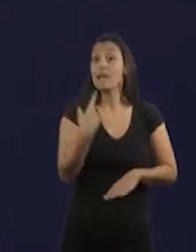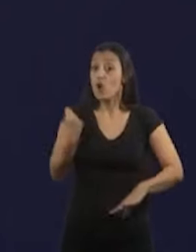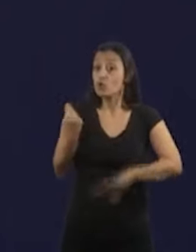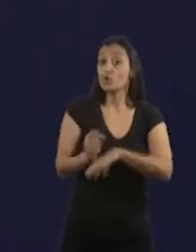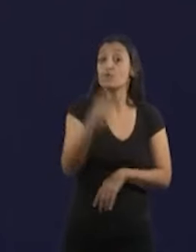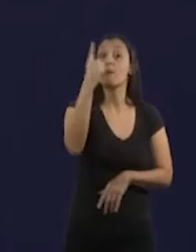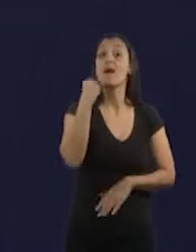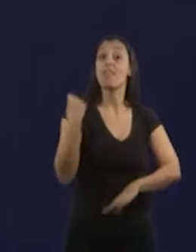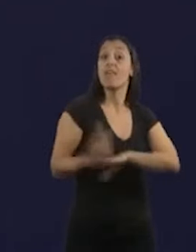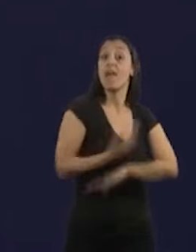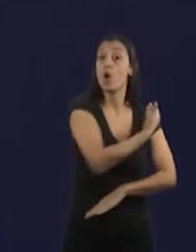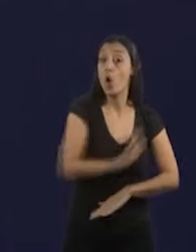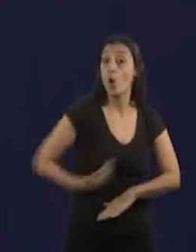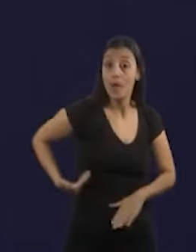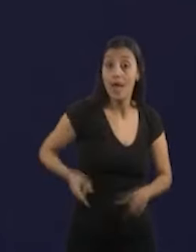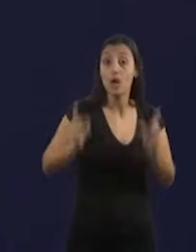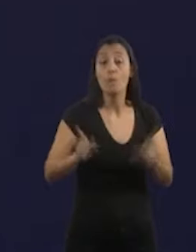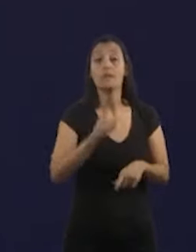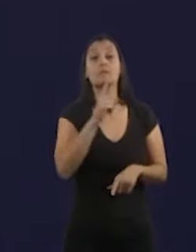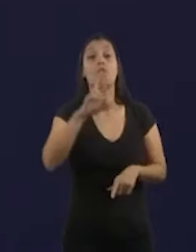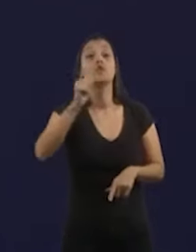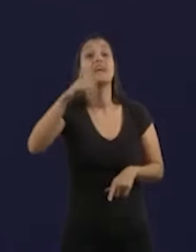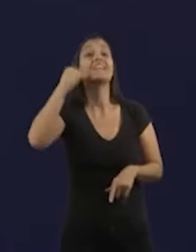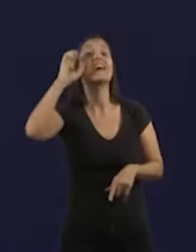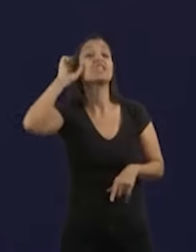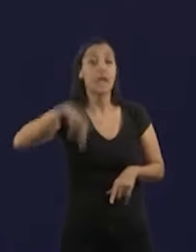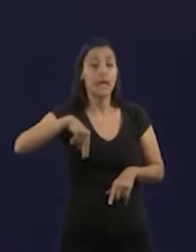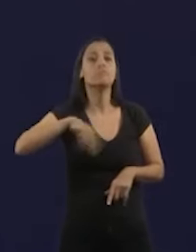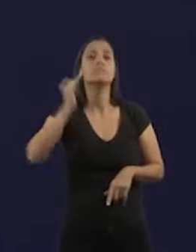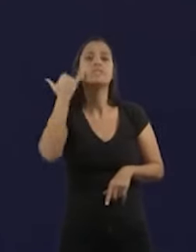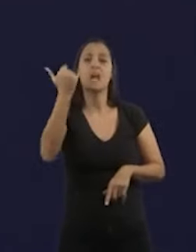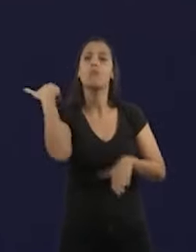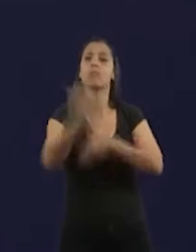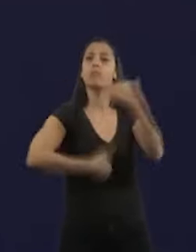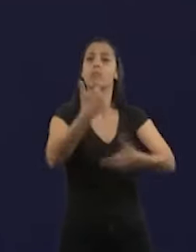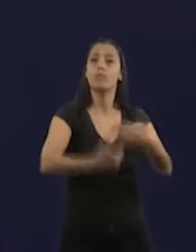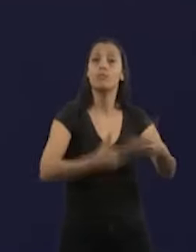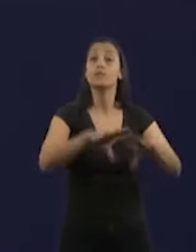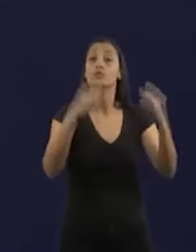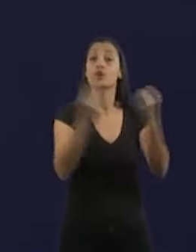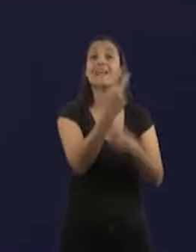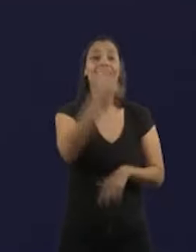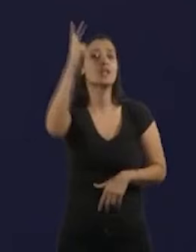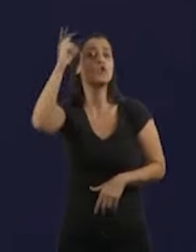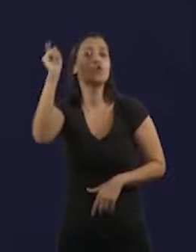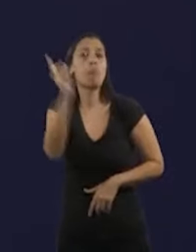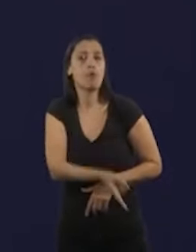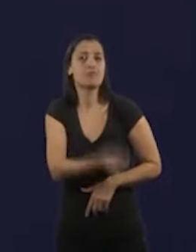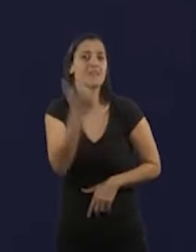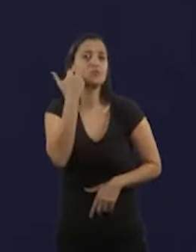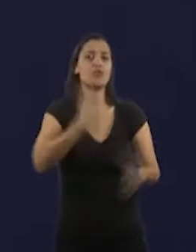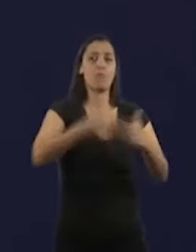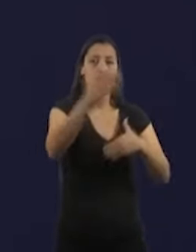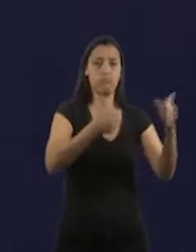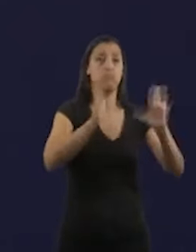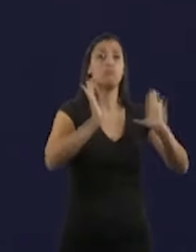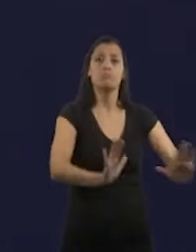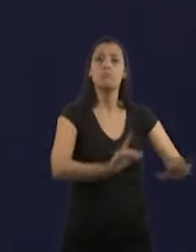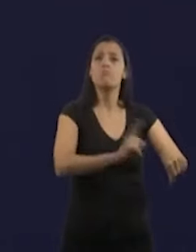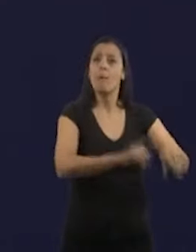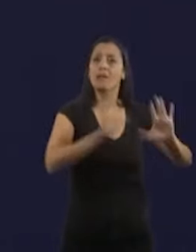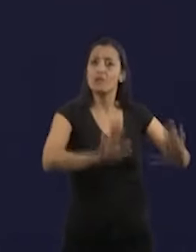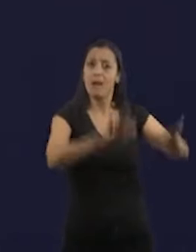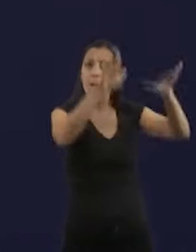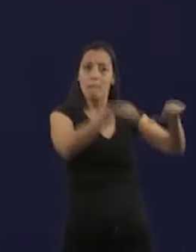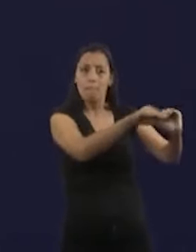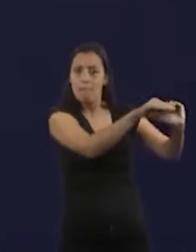asumimos, Tratayén tenía un avance del 38%, estaba paralizada la obra con